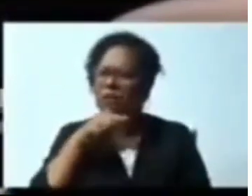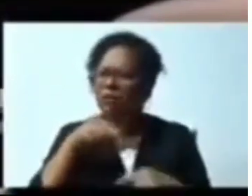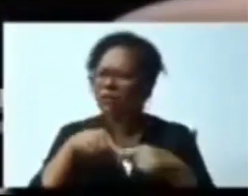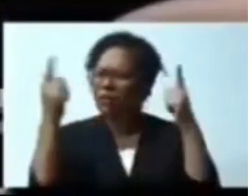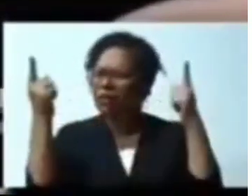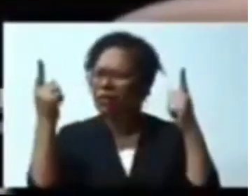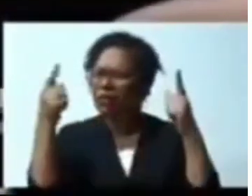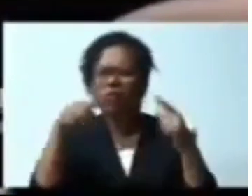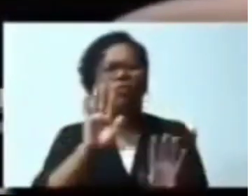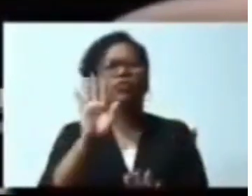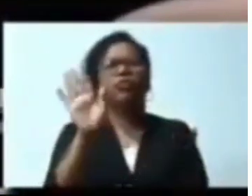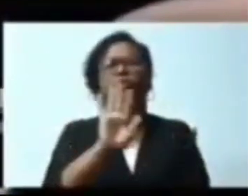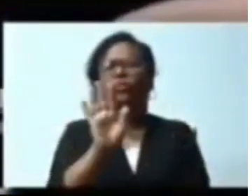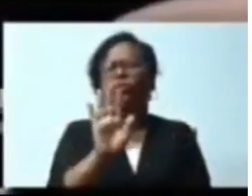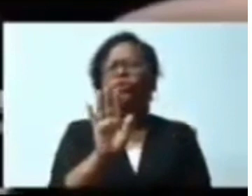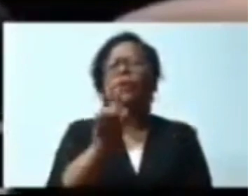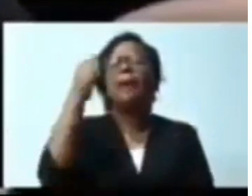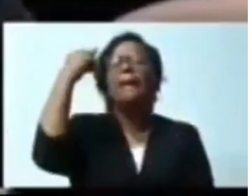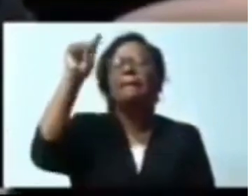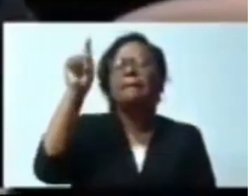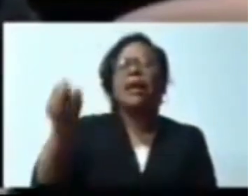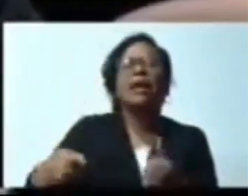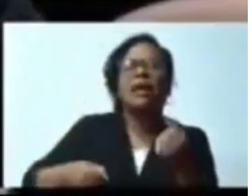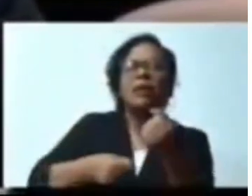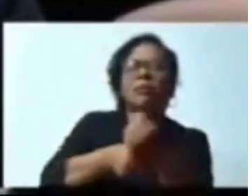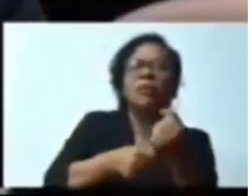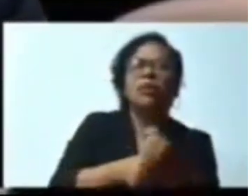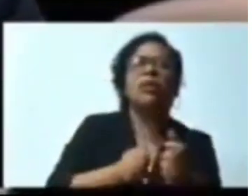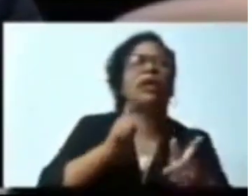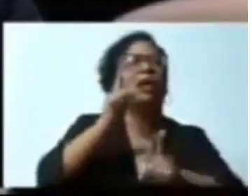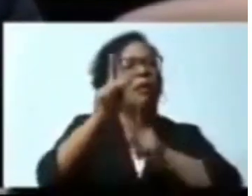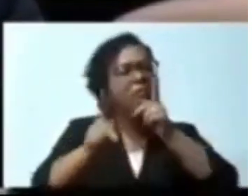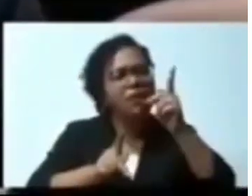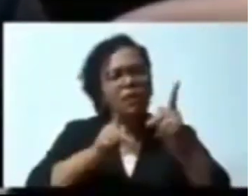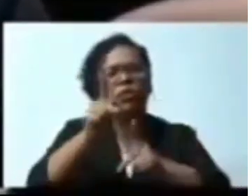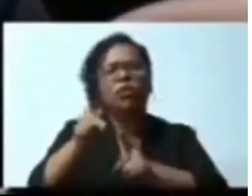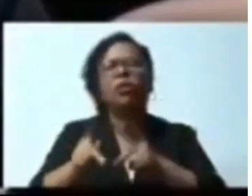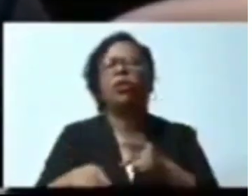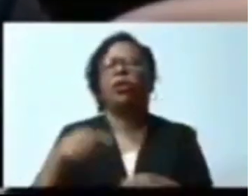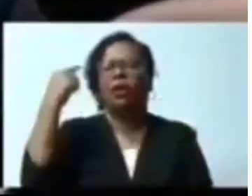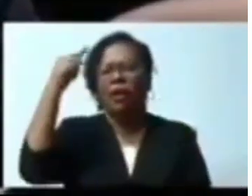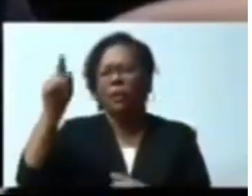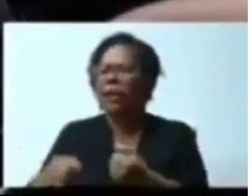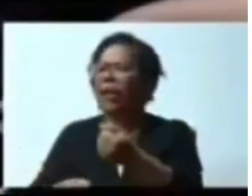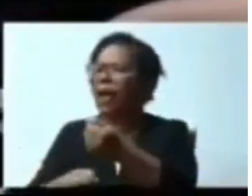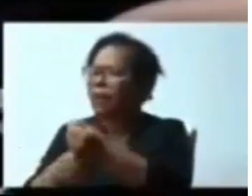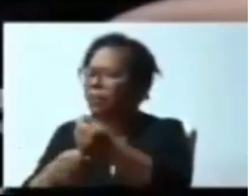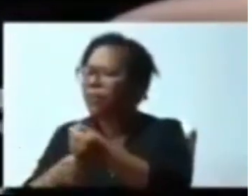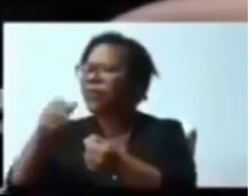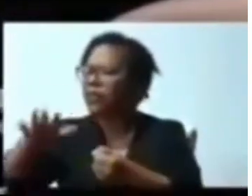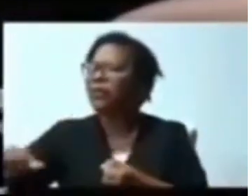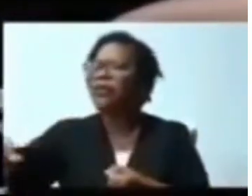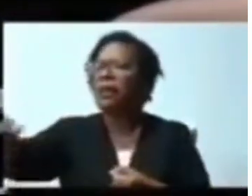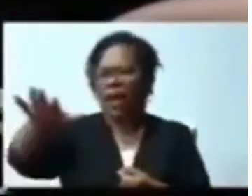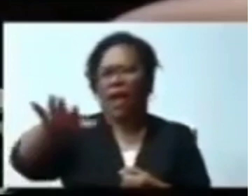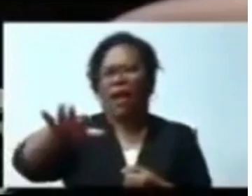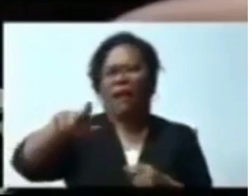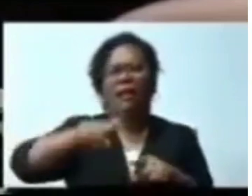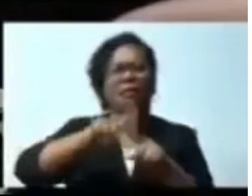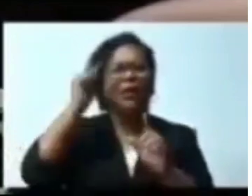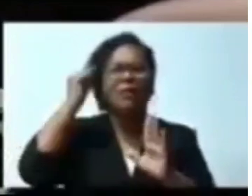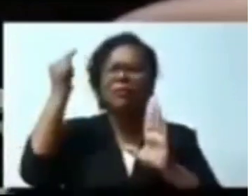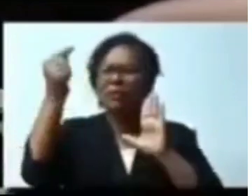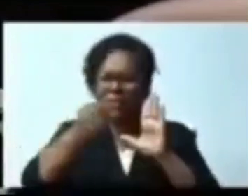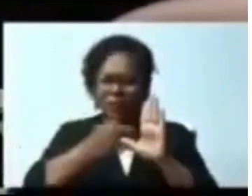en la gente, para invertirlo en desarrollo humano, para invertirlo en desarrollo de capital. Sin embargo, no es lo que hemos visto de